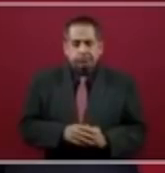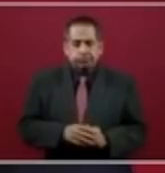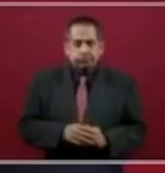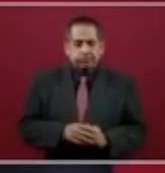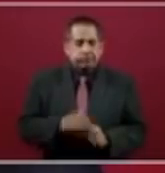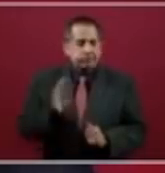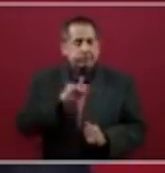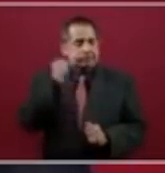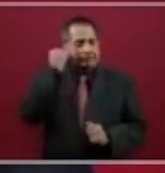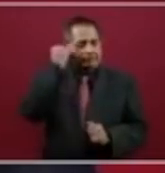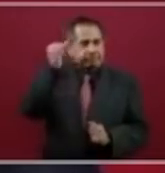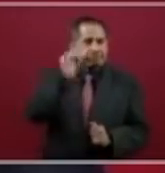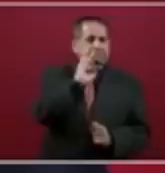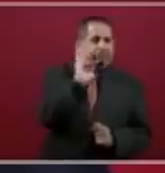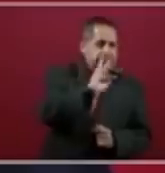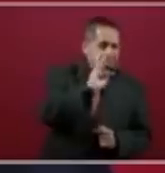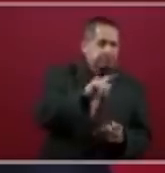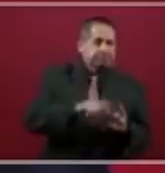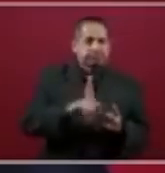hipótesis